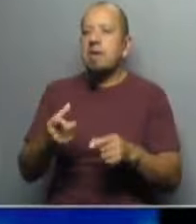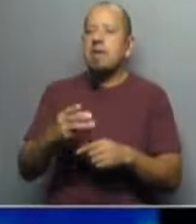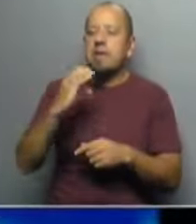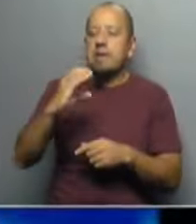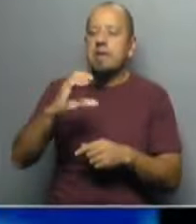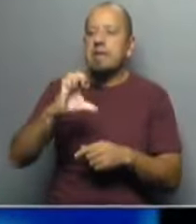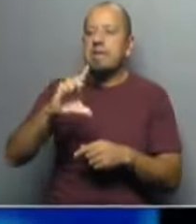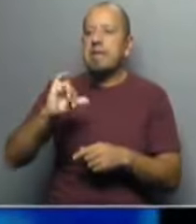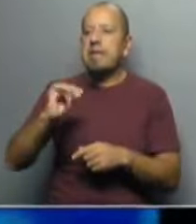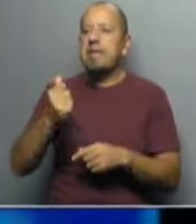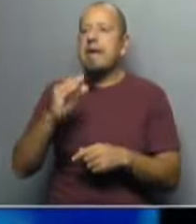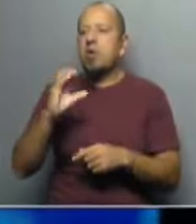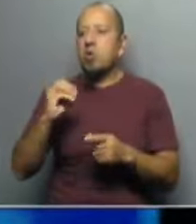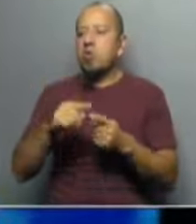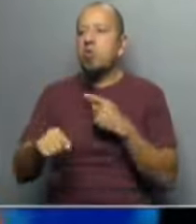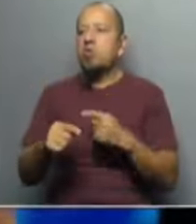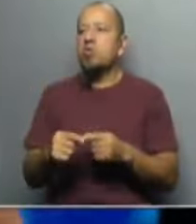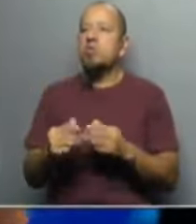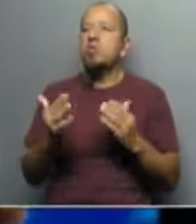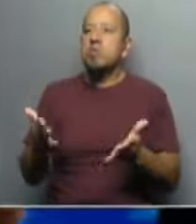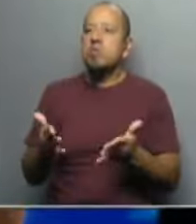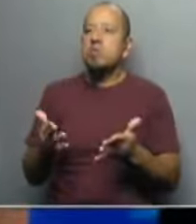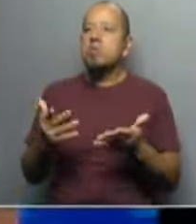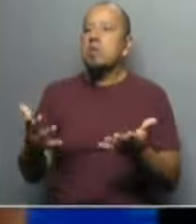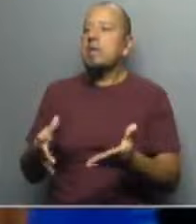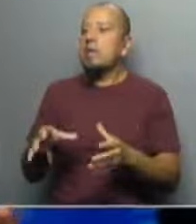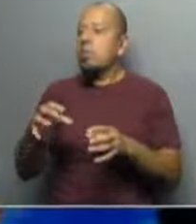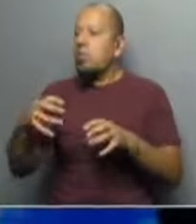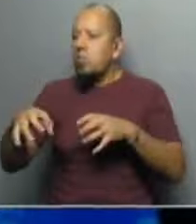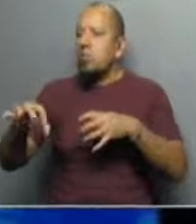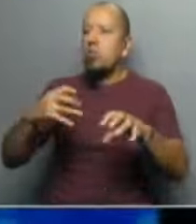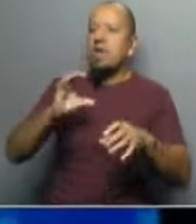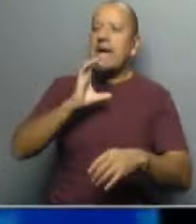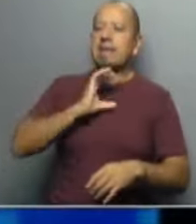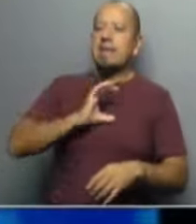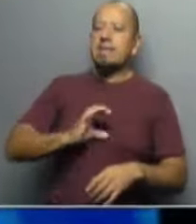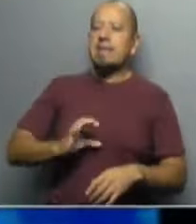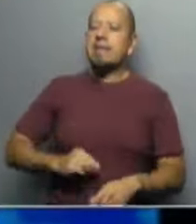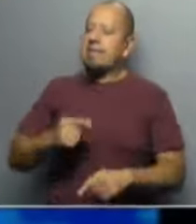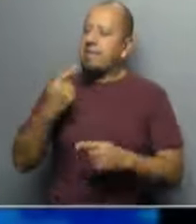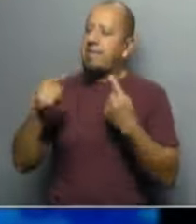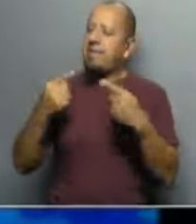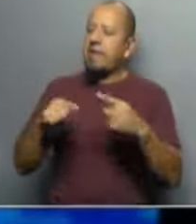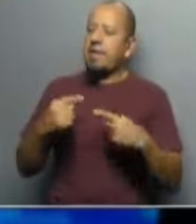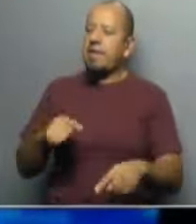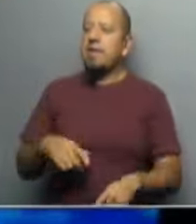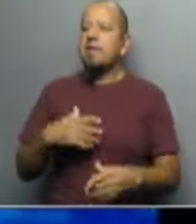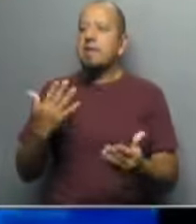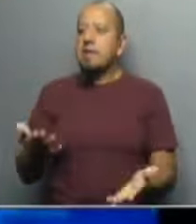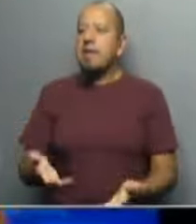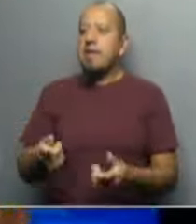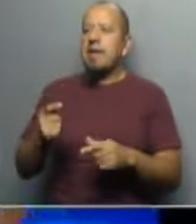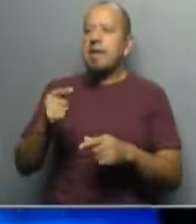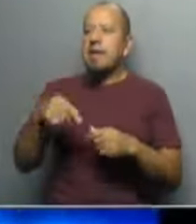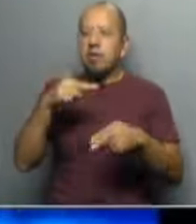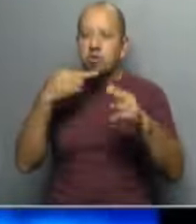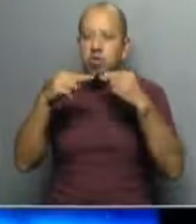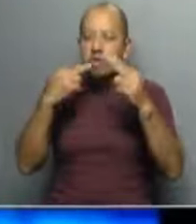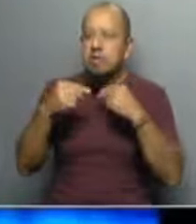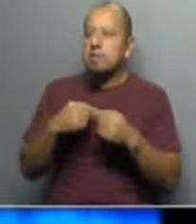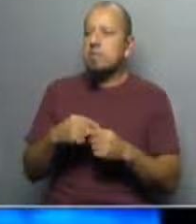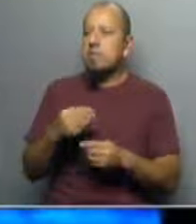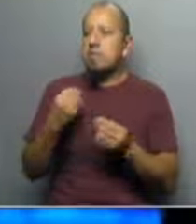para emprendimientos, es decir, ir sectorizando de alguna manera estas actividades comerciales en distintos lugares de